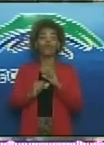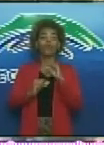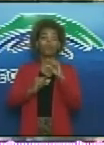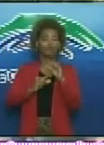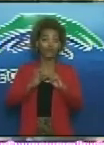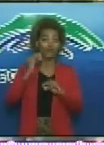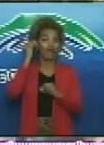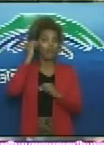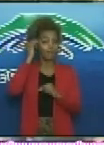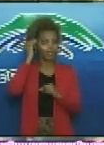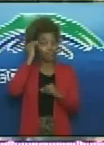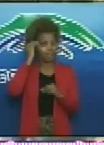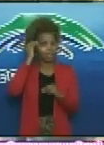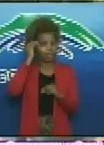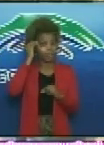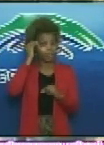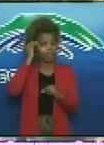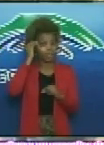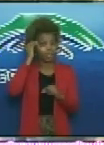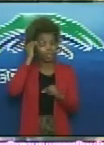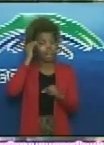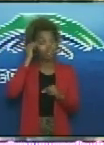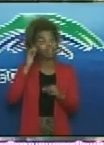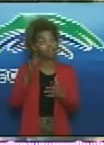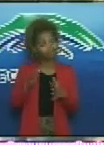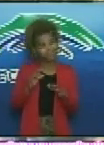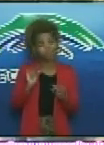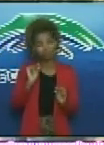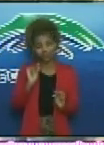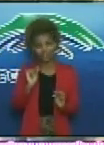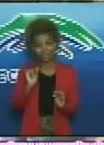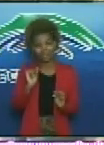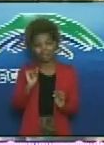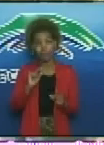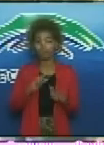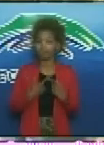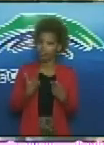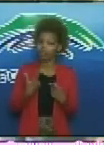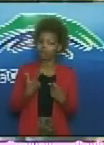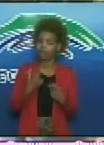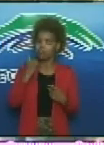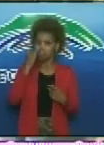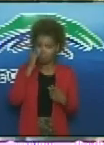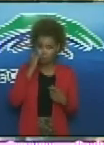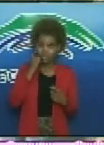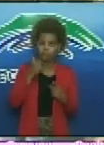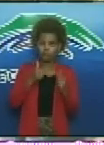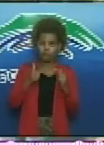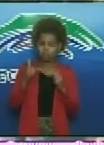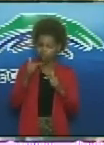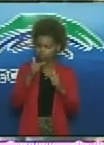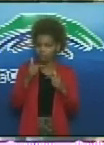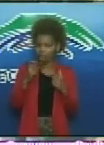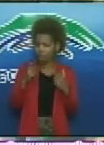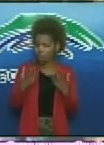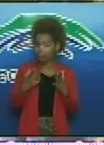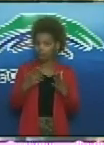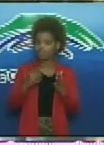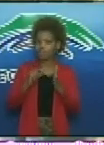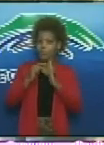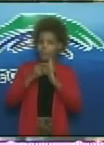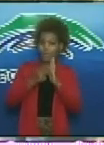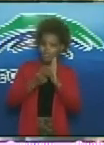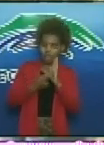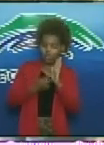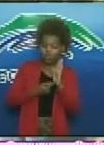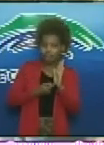aprendiendo. Siempre con un poquito de temor, pero siguiendo las normas de bioseguridad que